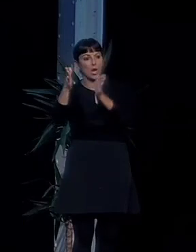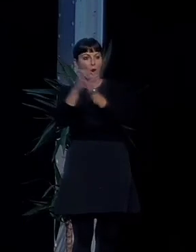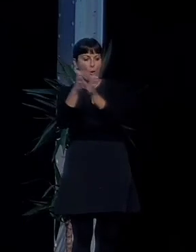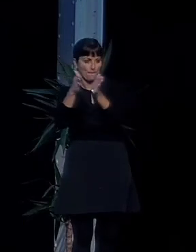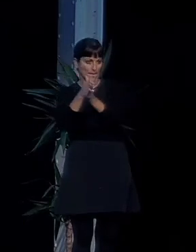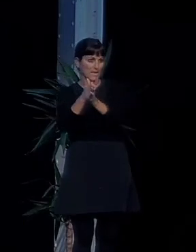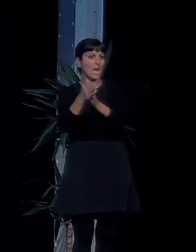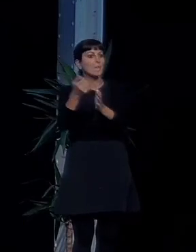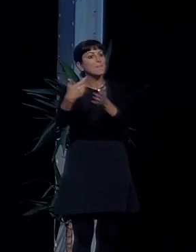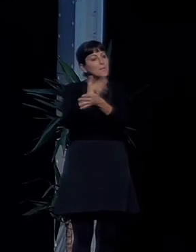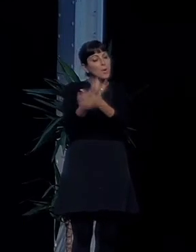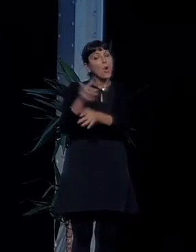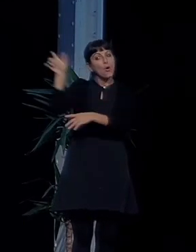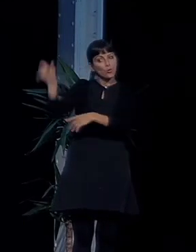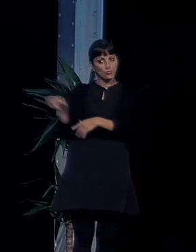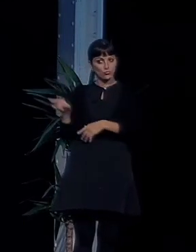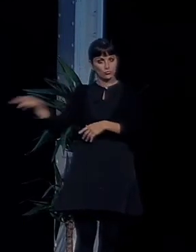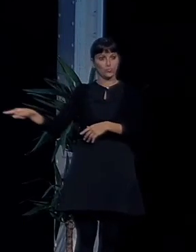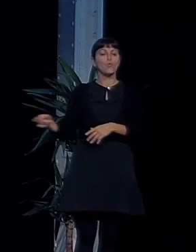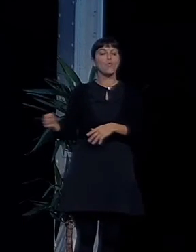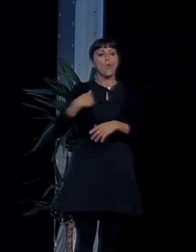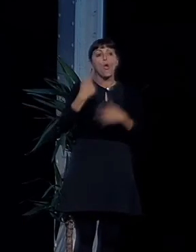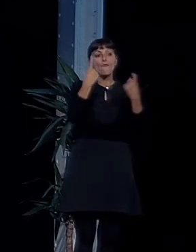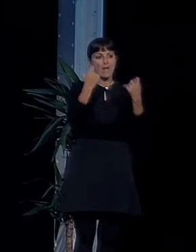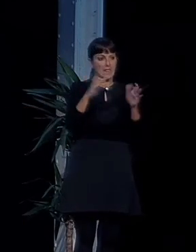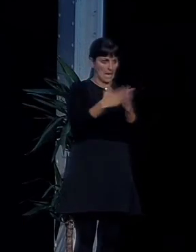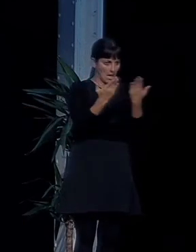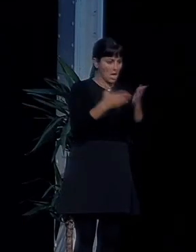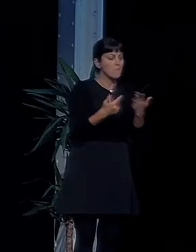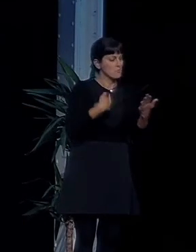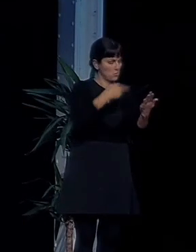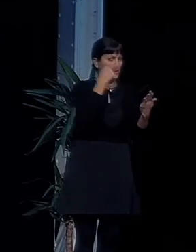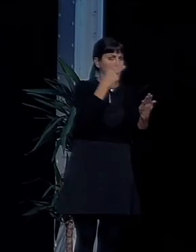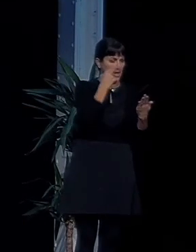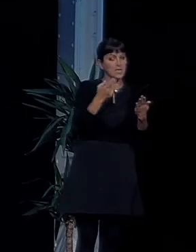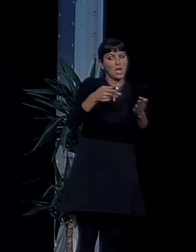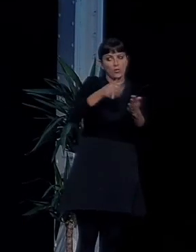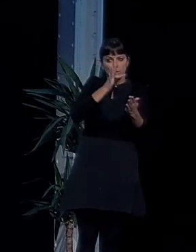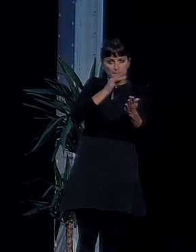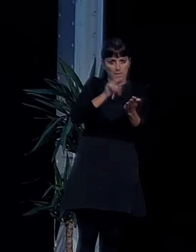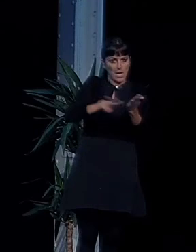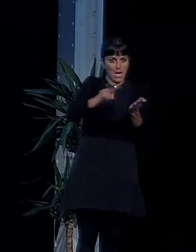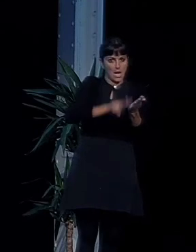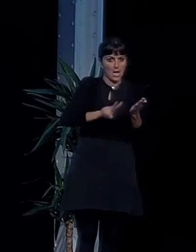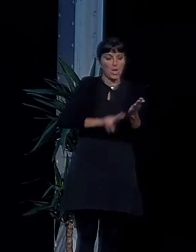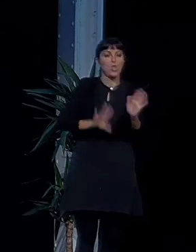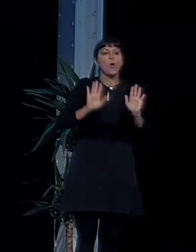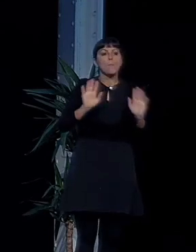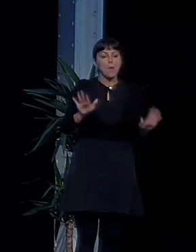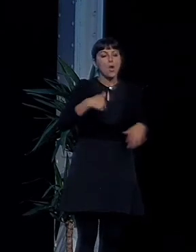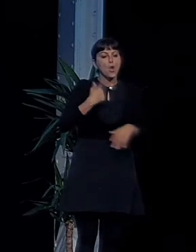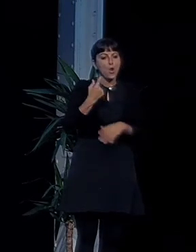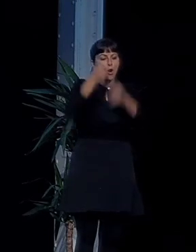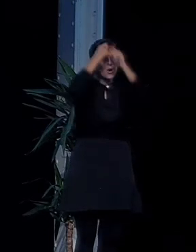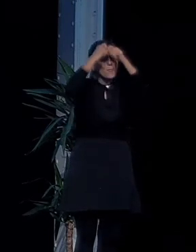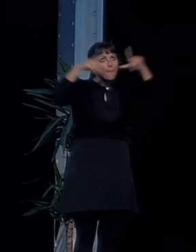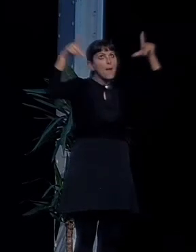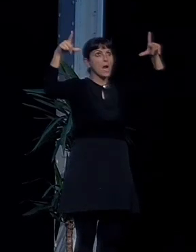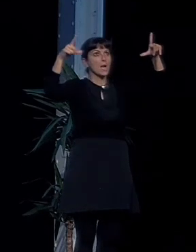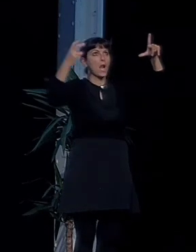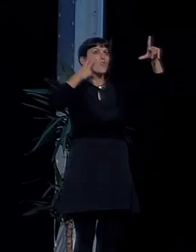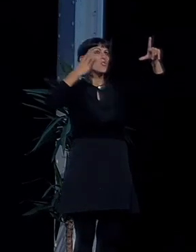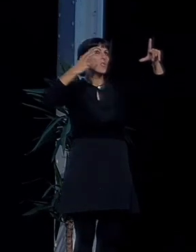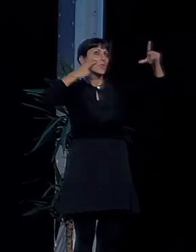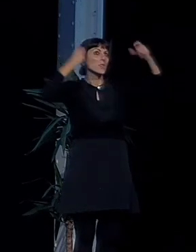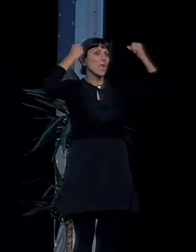tus libros, que por cierto lo voy a mirar porque me interesa. O sea, que es un tema que realmente en el imaginario ha estado muy presente, y el terror